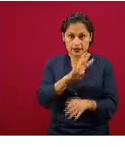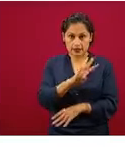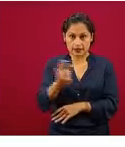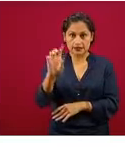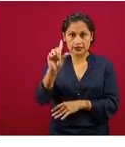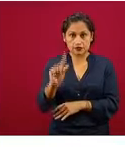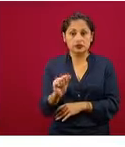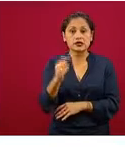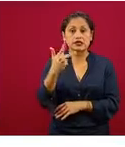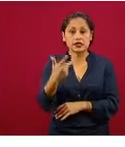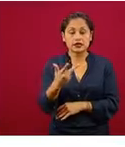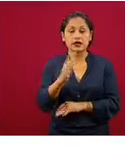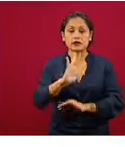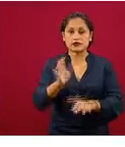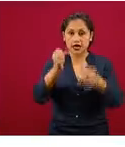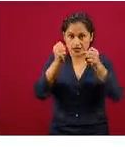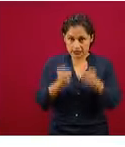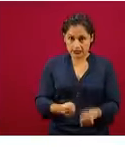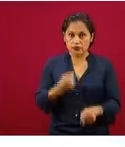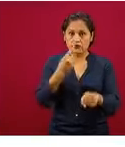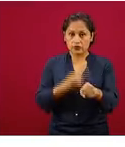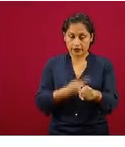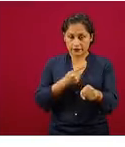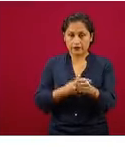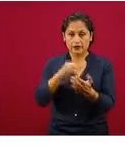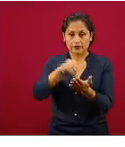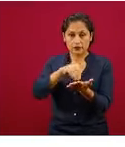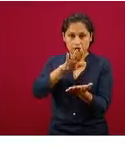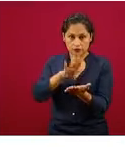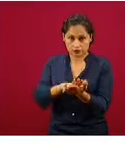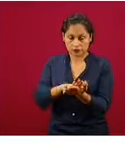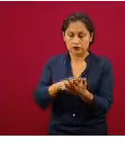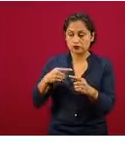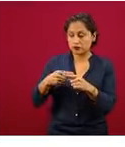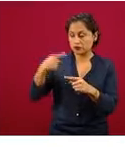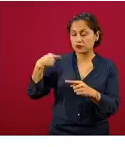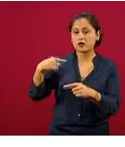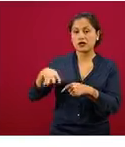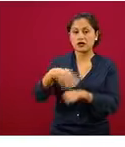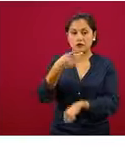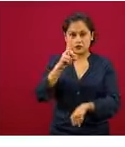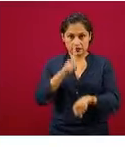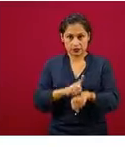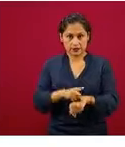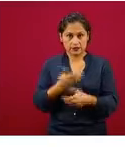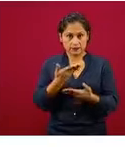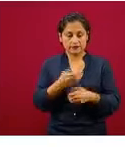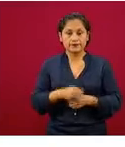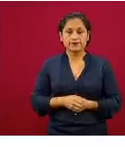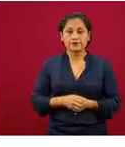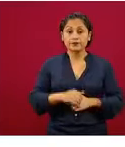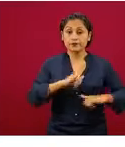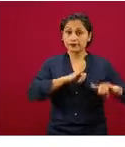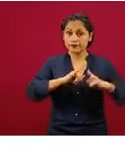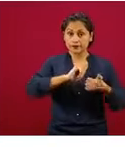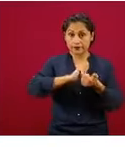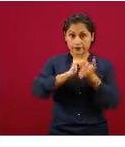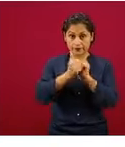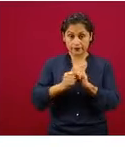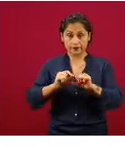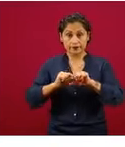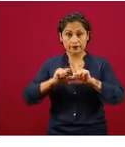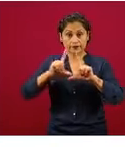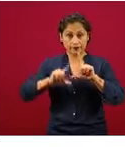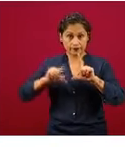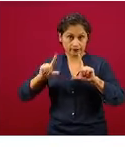9.378 casos que se han confirmado en los últimos 14 días. En la siguiente diapositiva vemos esta misma distribución